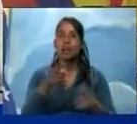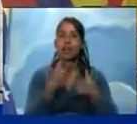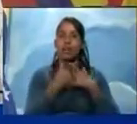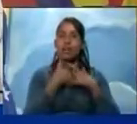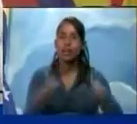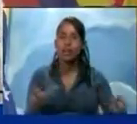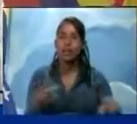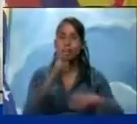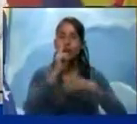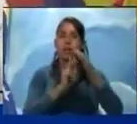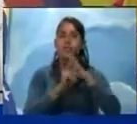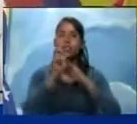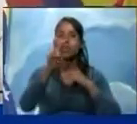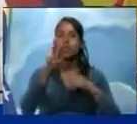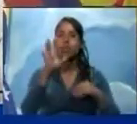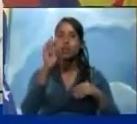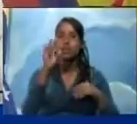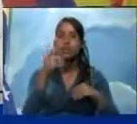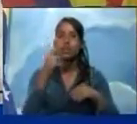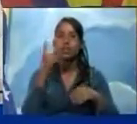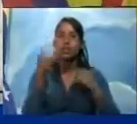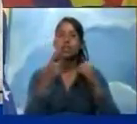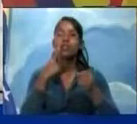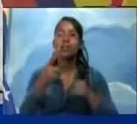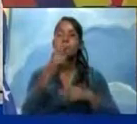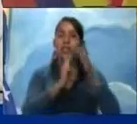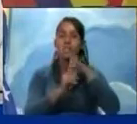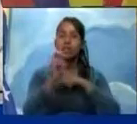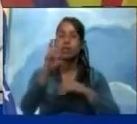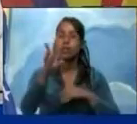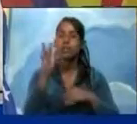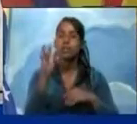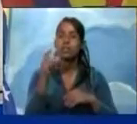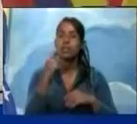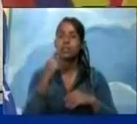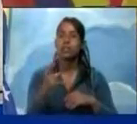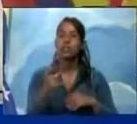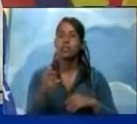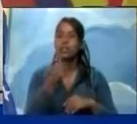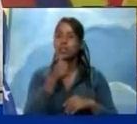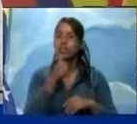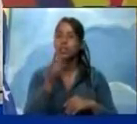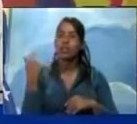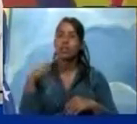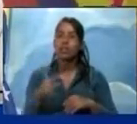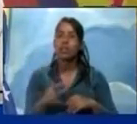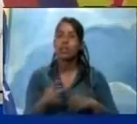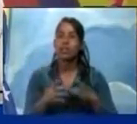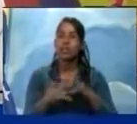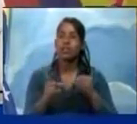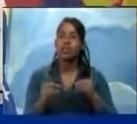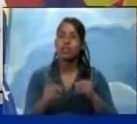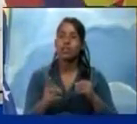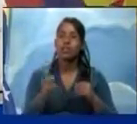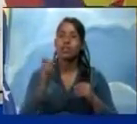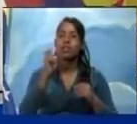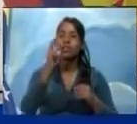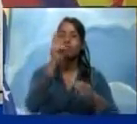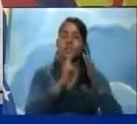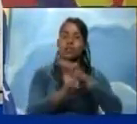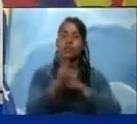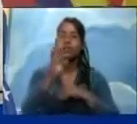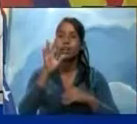libra. Versículo 27. ¿Cómo dice el versículo 27? ¿Quién tiene el micrófono por allí? Gloria a Dios. Léame el